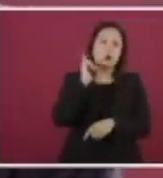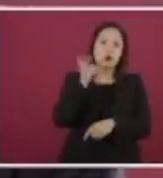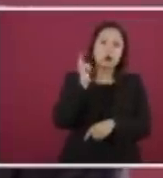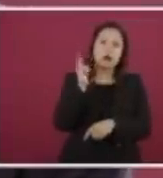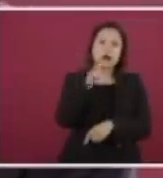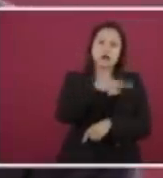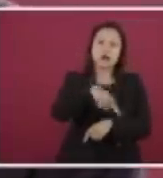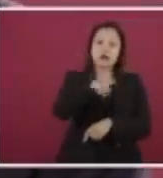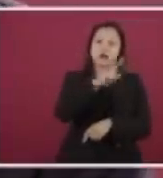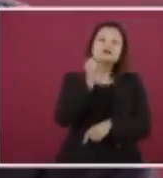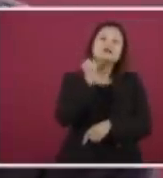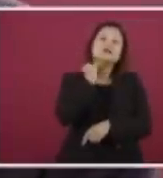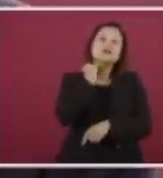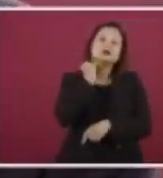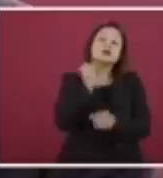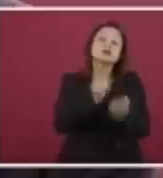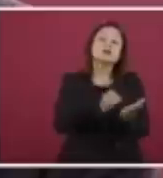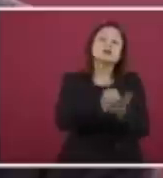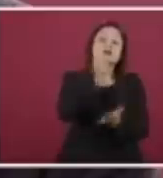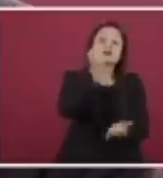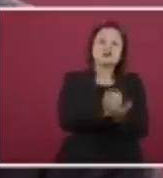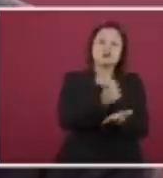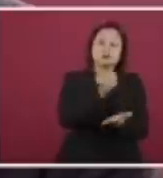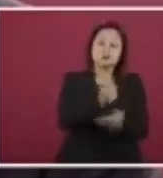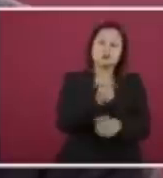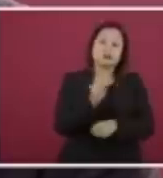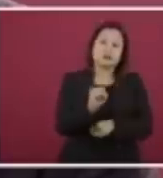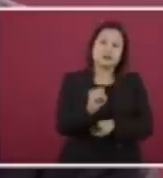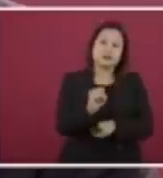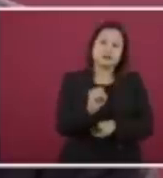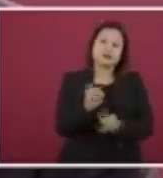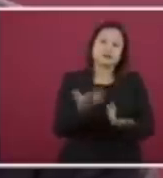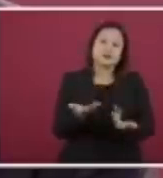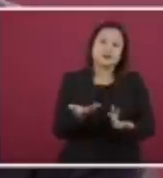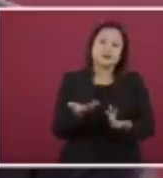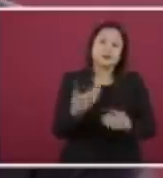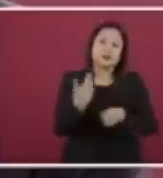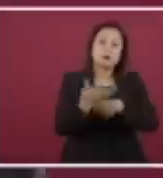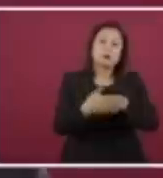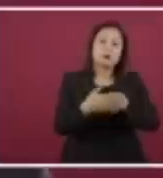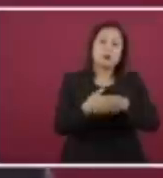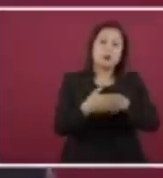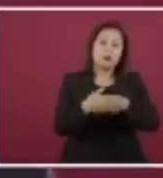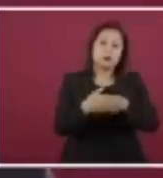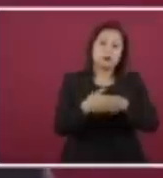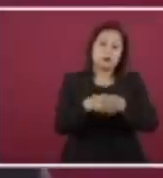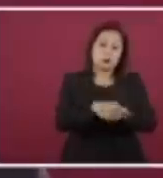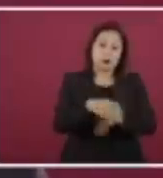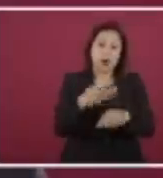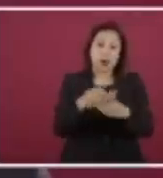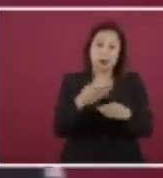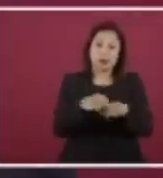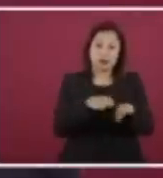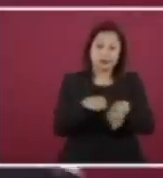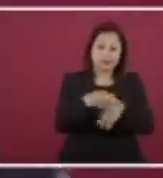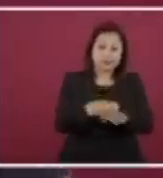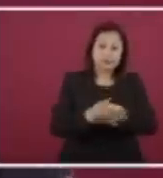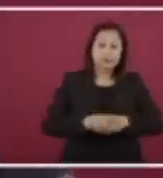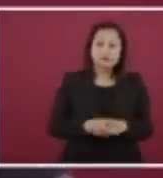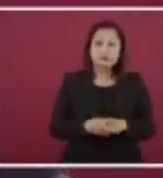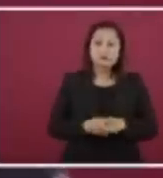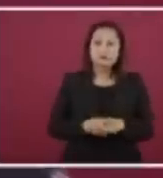legisladores, en el periodo extraordinario. Porque